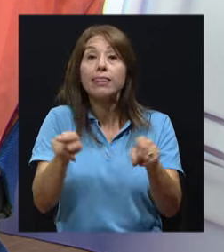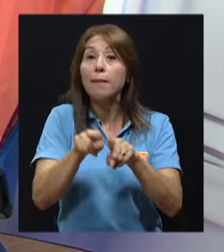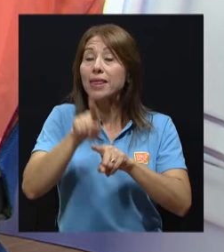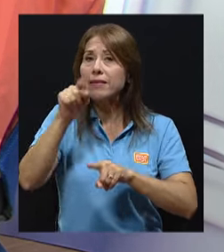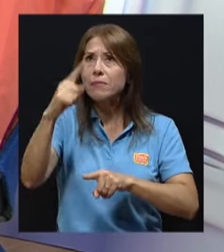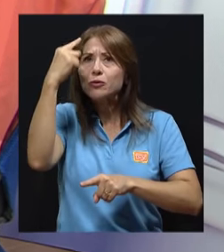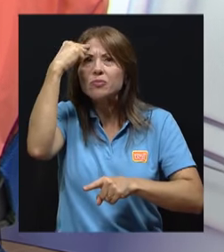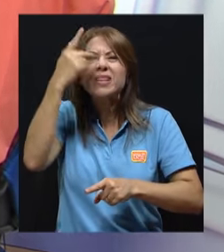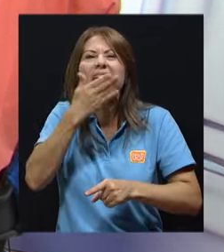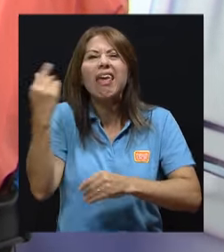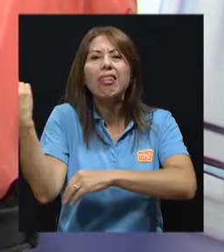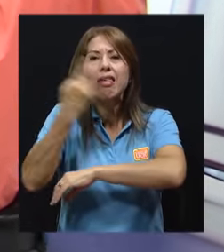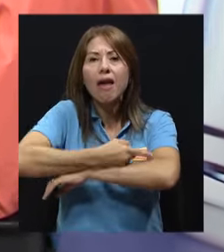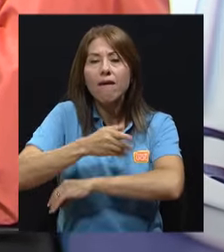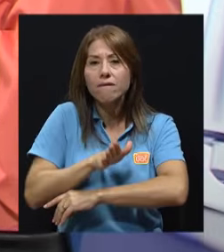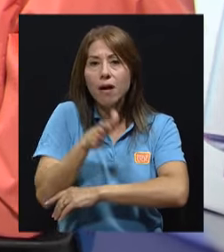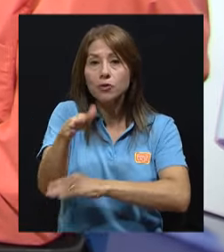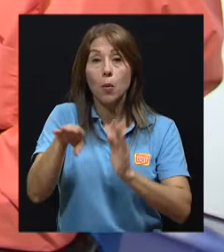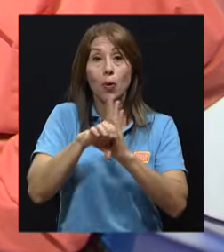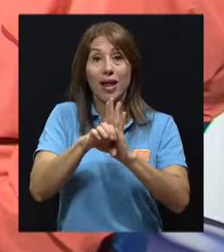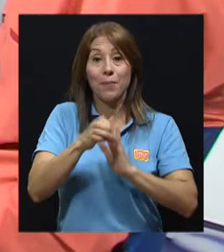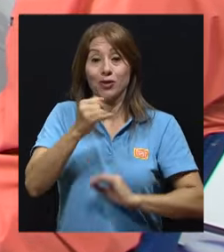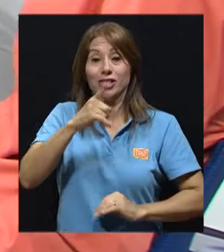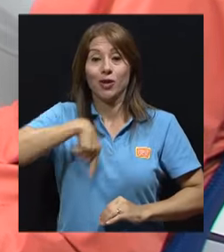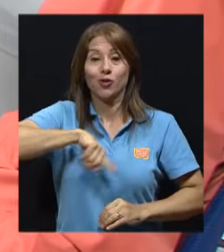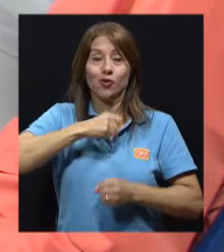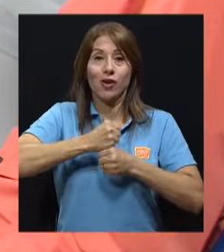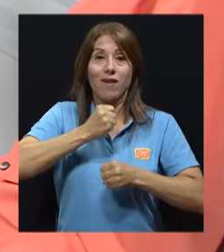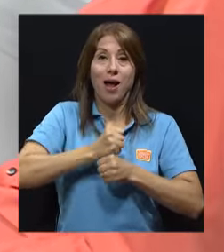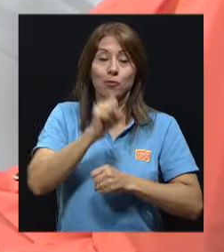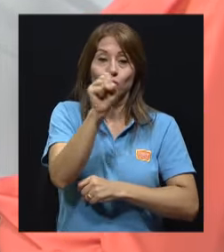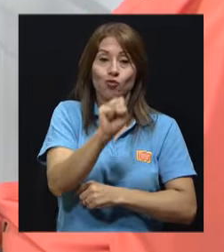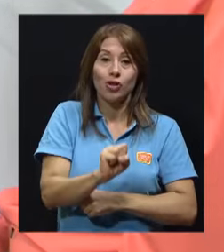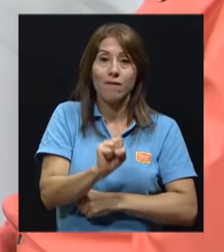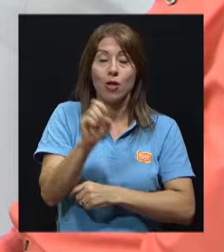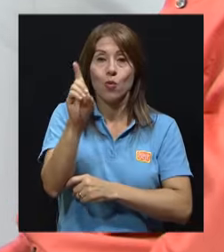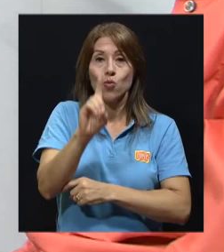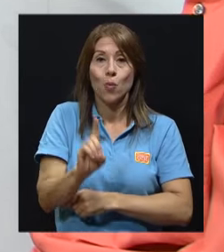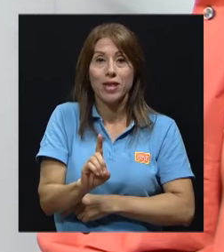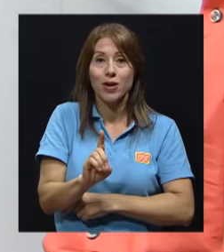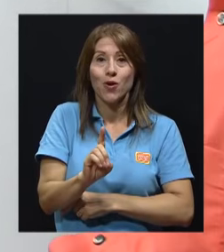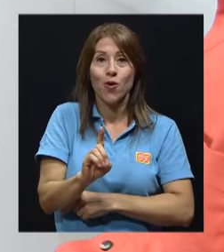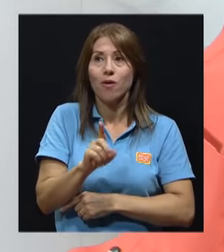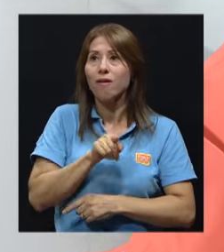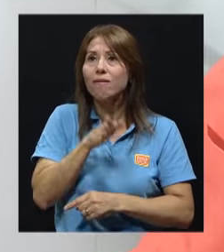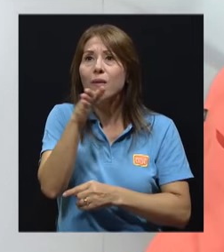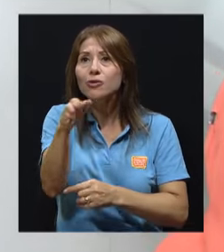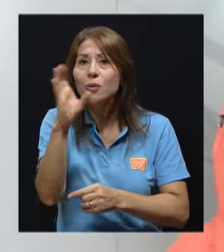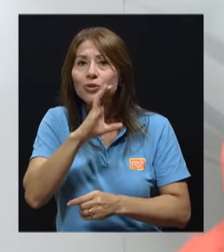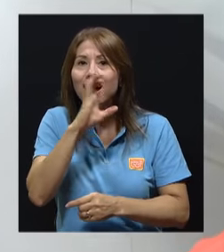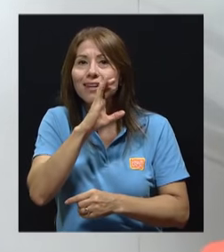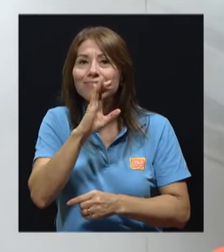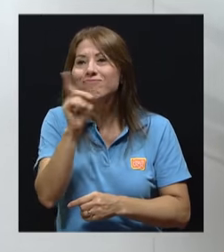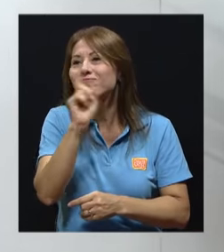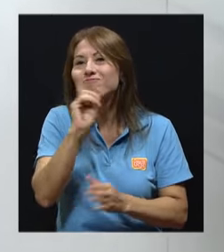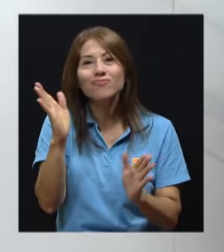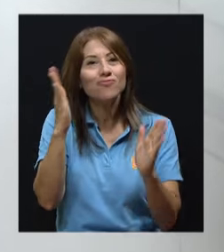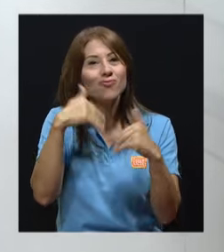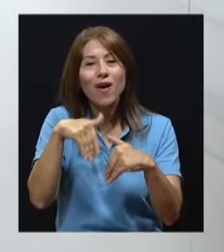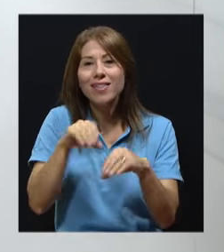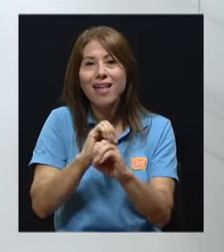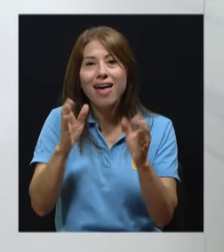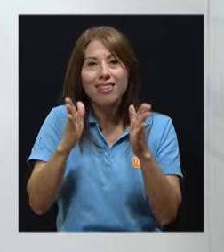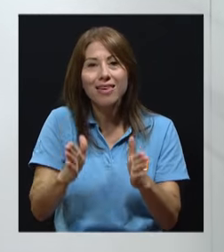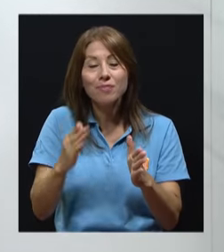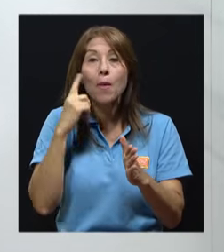el día por ejemplo si nosotros trabajamos un sabón domingo no vamos a conseguir a nadie porque es el día de trabajo de